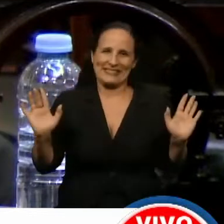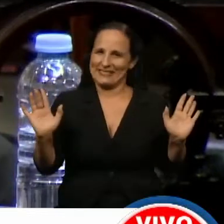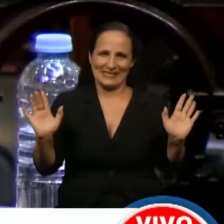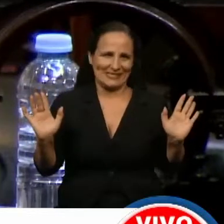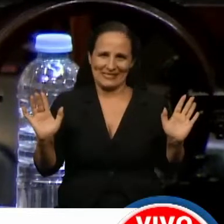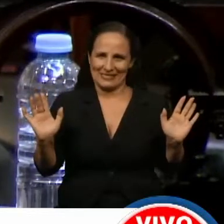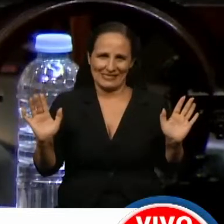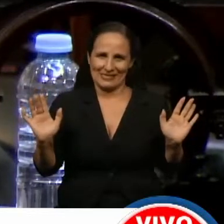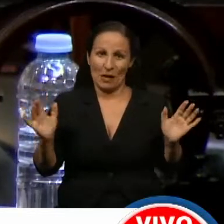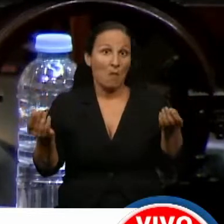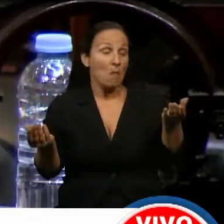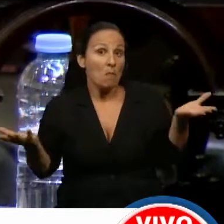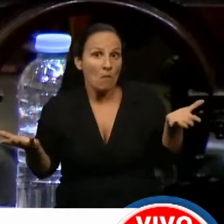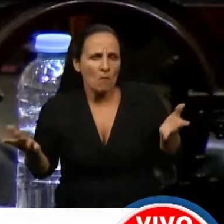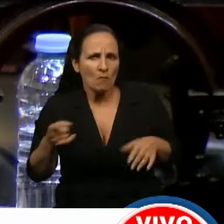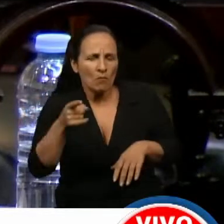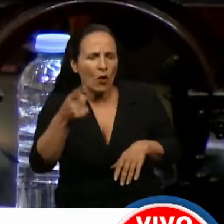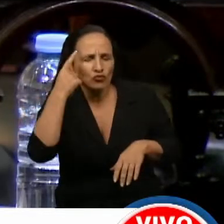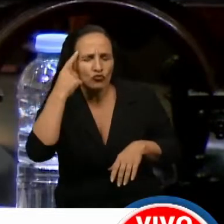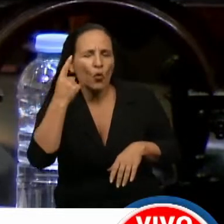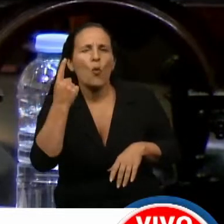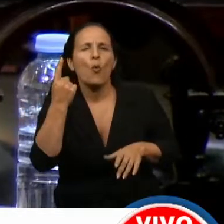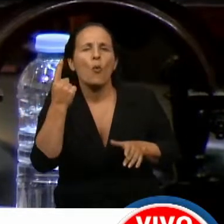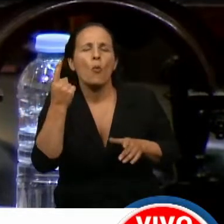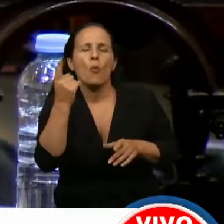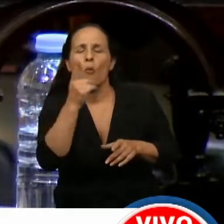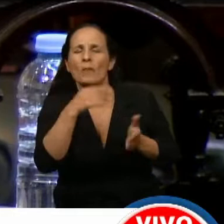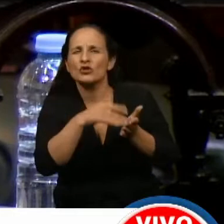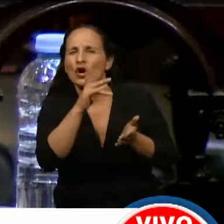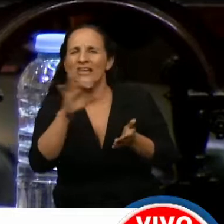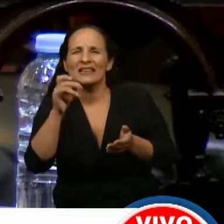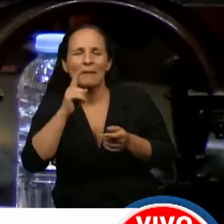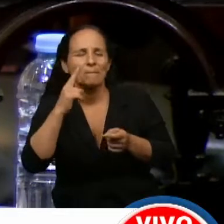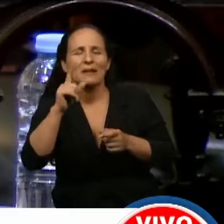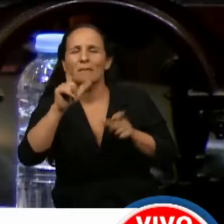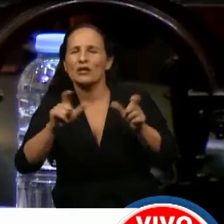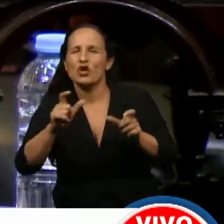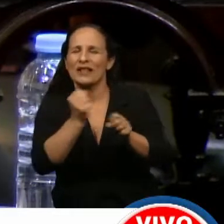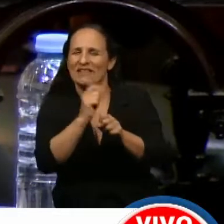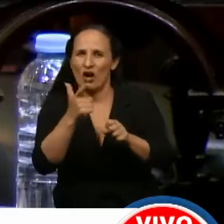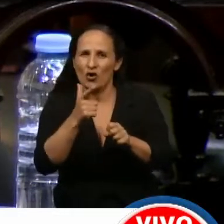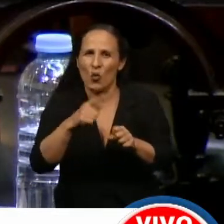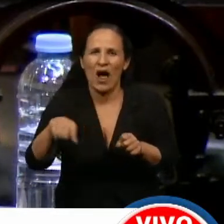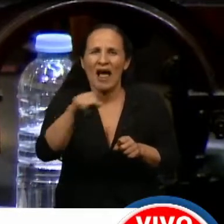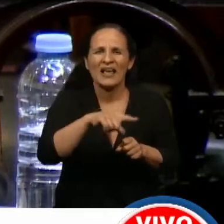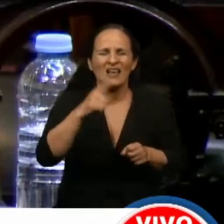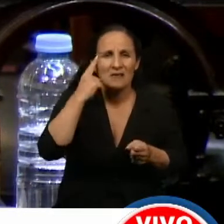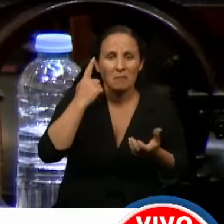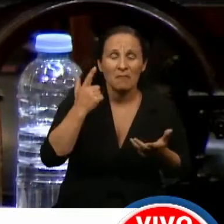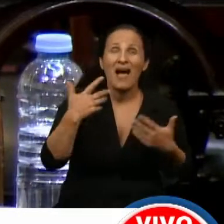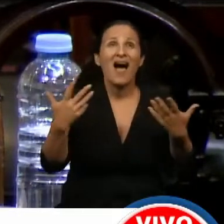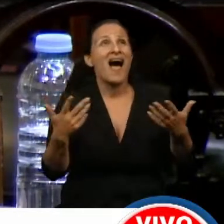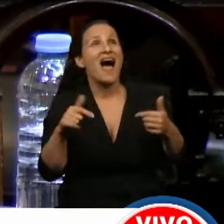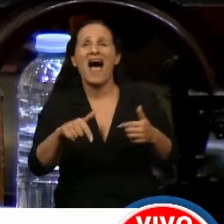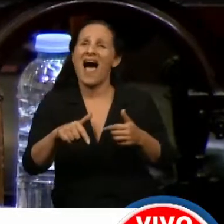Porque si vos sos parte de más de 1,5 millones de argentinos desocupados, supongo que no tenías ninguna expectativa